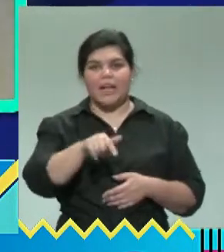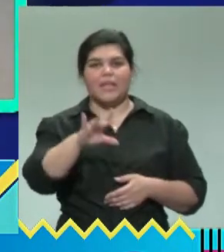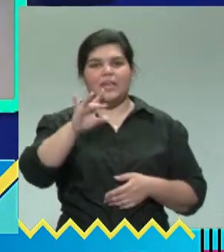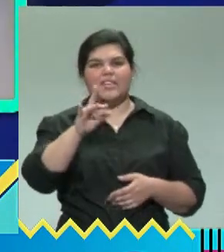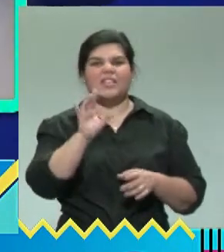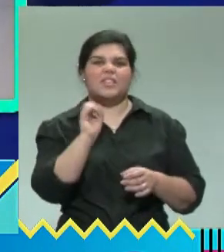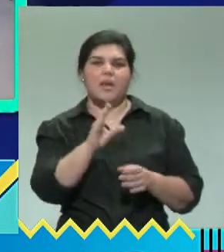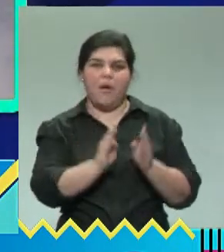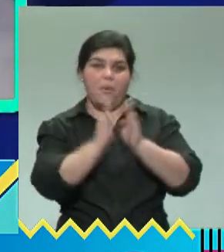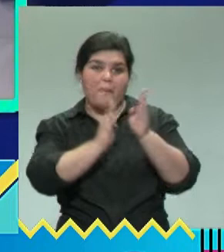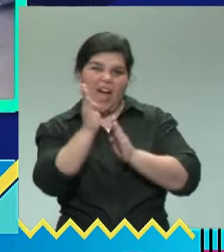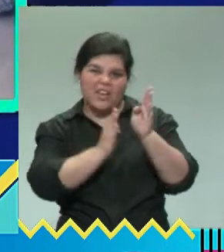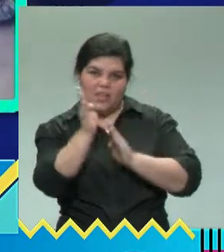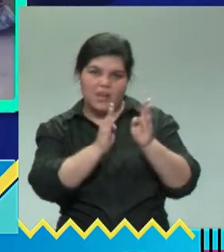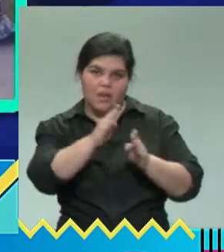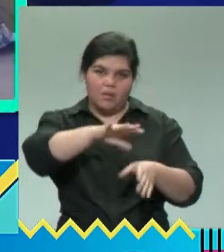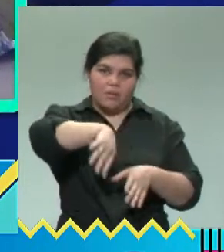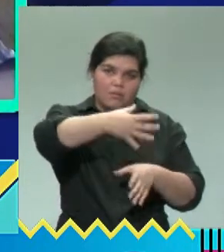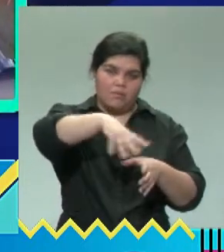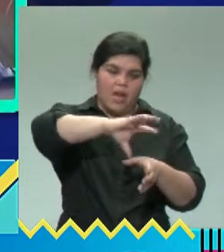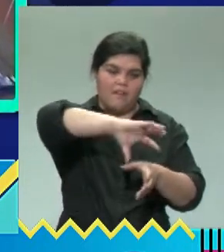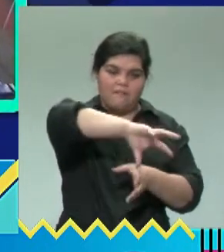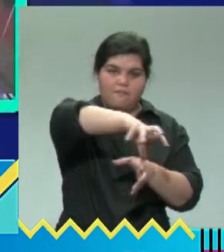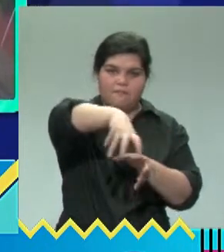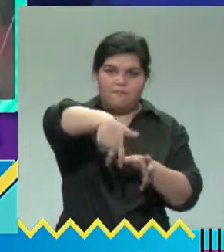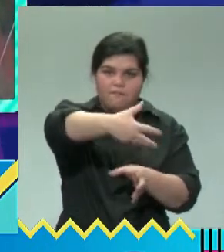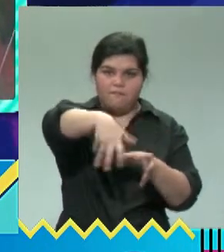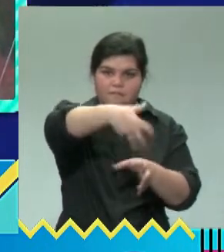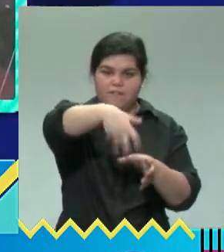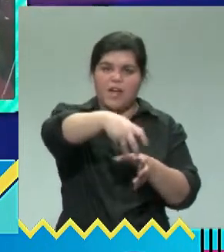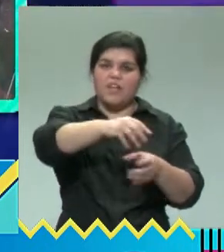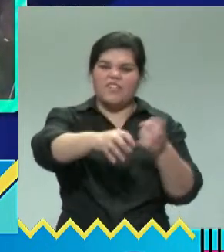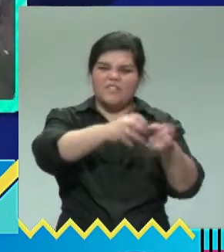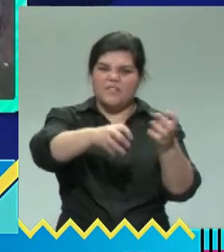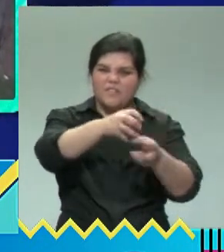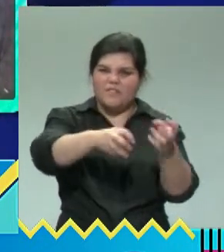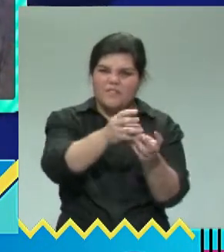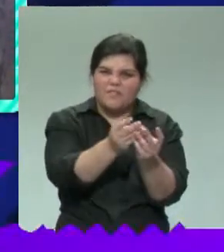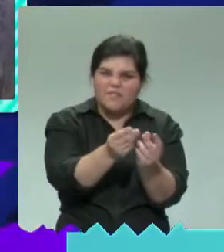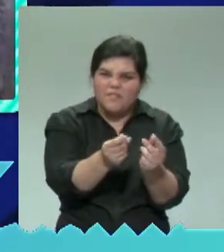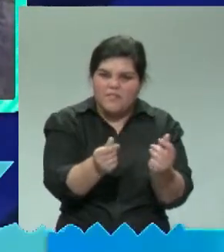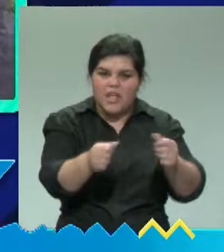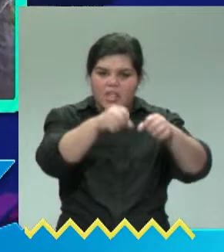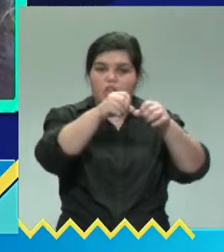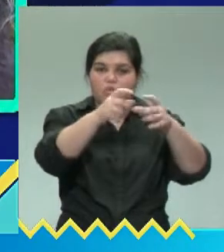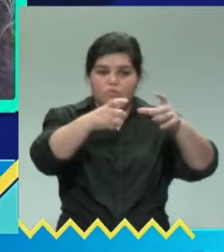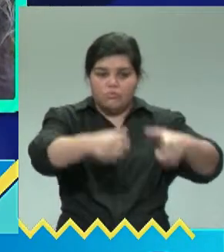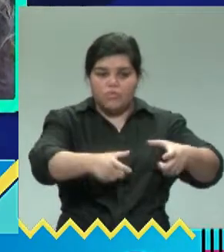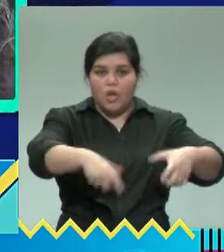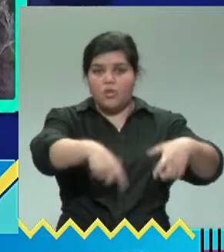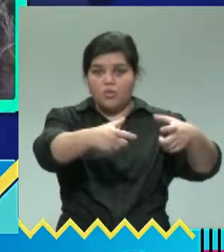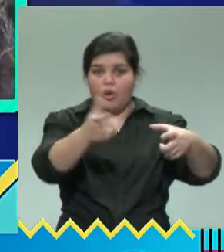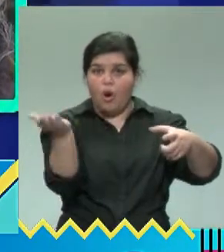destoconadoras, que es un aparato con una broca que convierte en acerrín todo el tronco y la raíz. Bien.